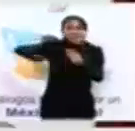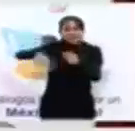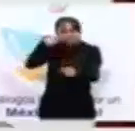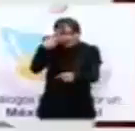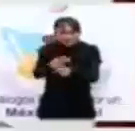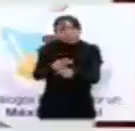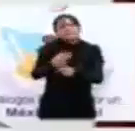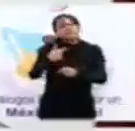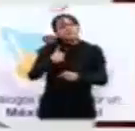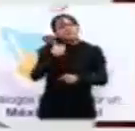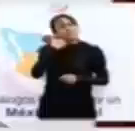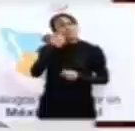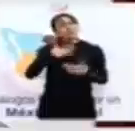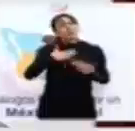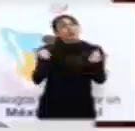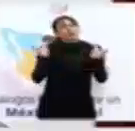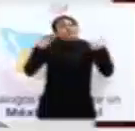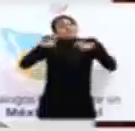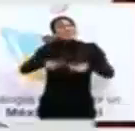pues algunos